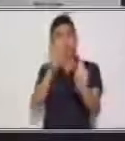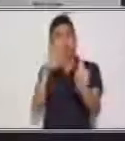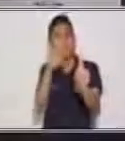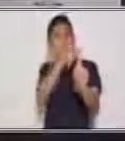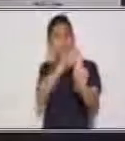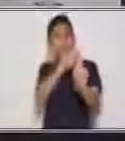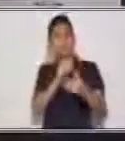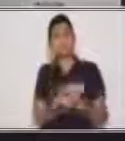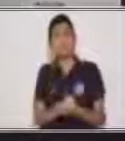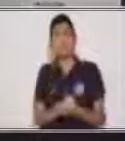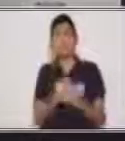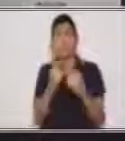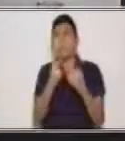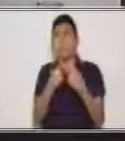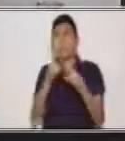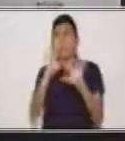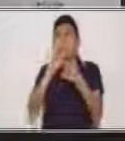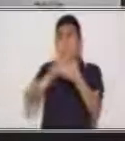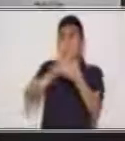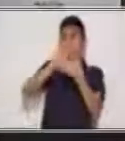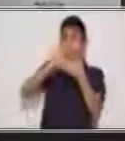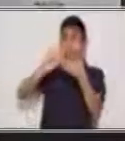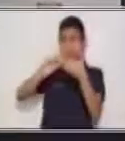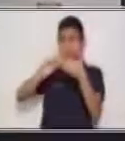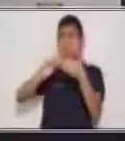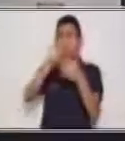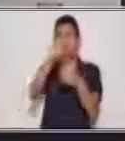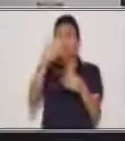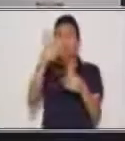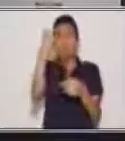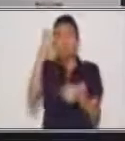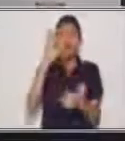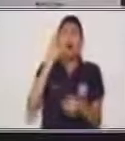confusa. Pero cuando la escribí, pulí mi pregunta,